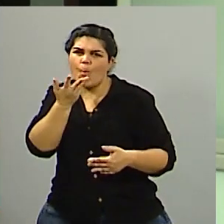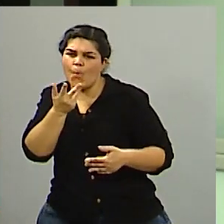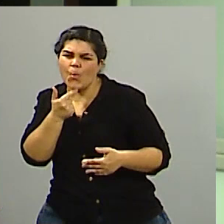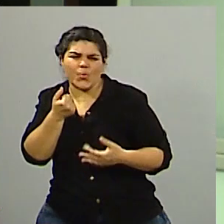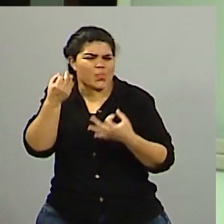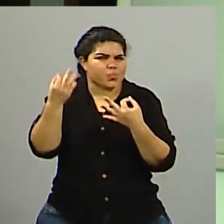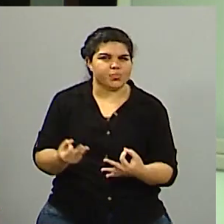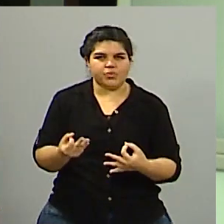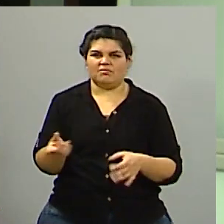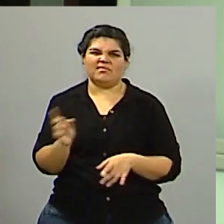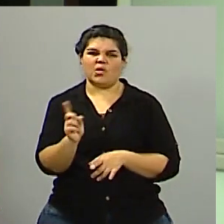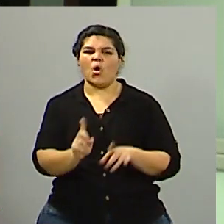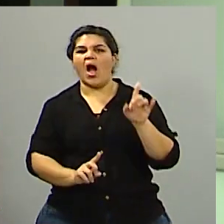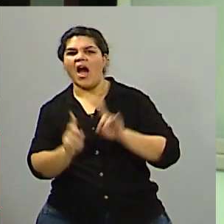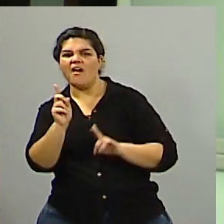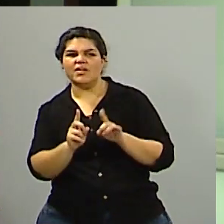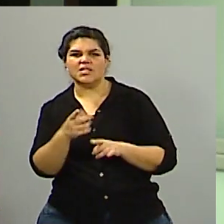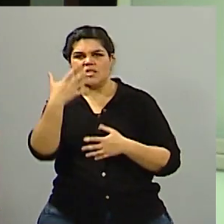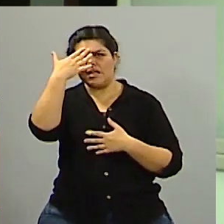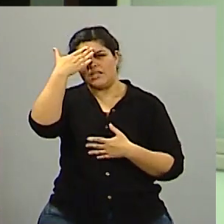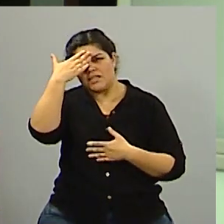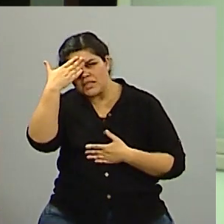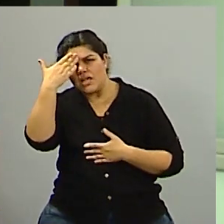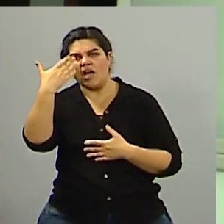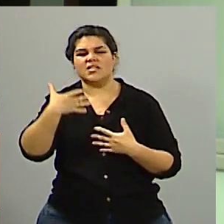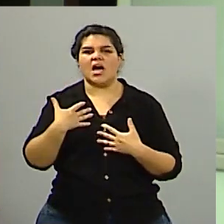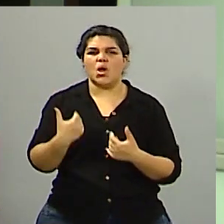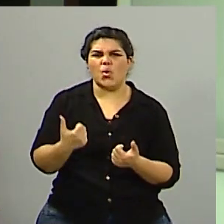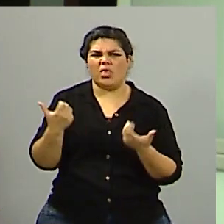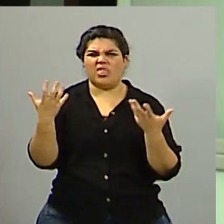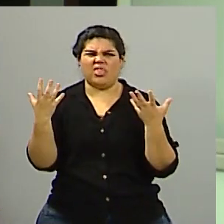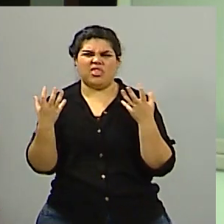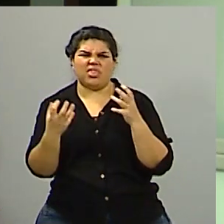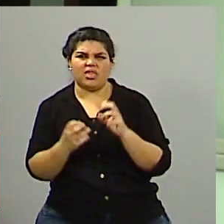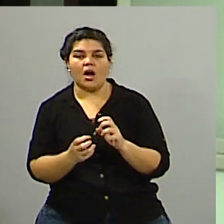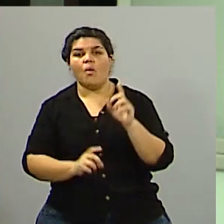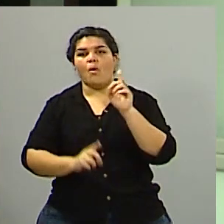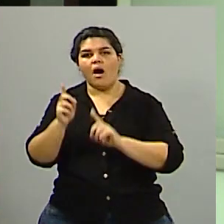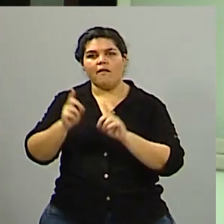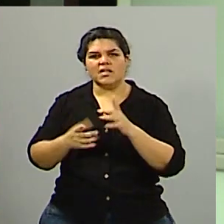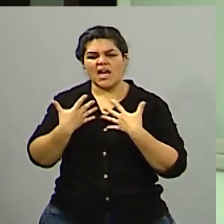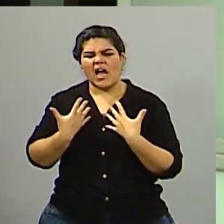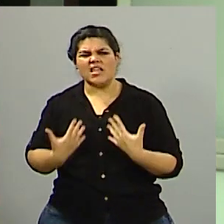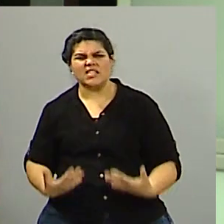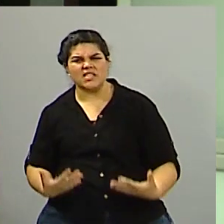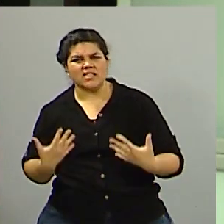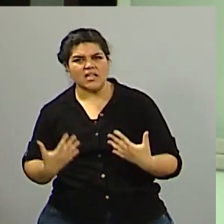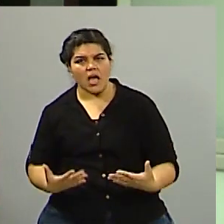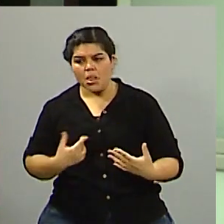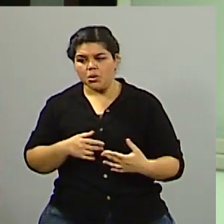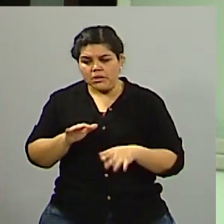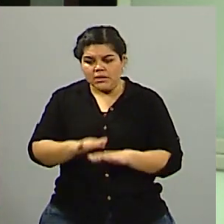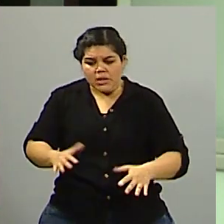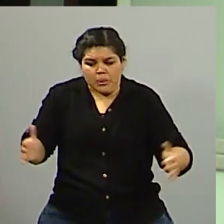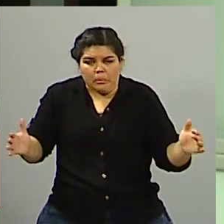estar agotados, hay cuestiones de salud de por medio, o incluso volvemos a lo mismo, de esa responsabilidad de tener al cuidado de niños que por ahí son muy chiquitos y